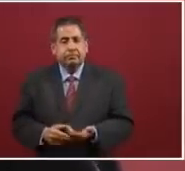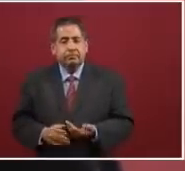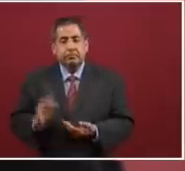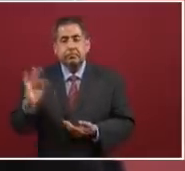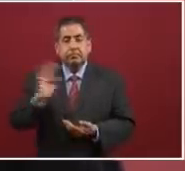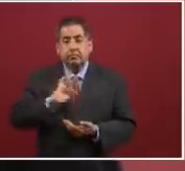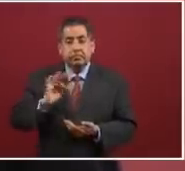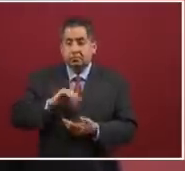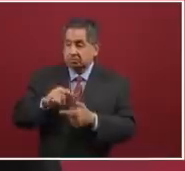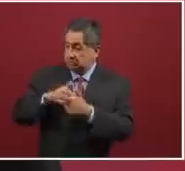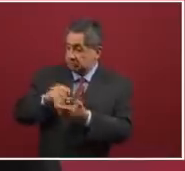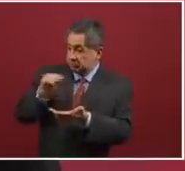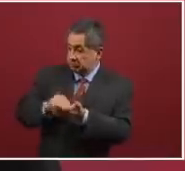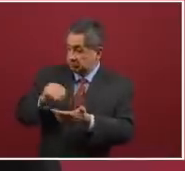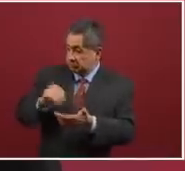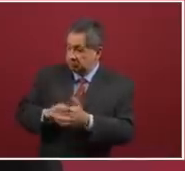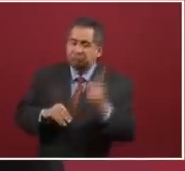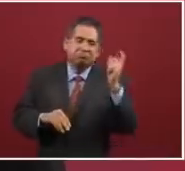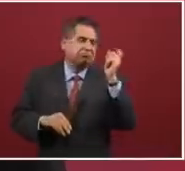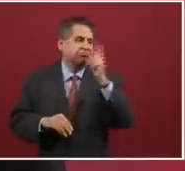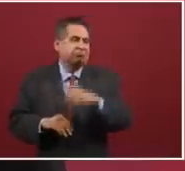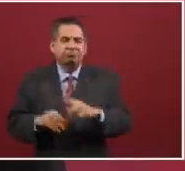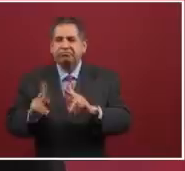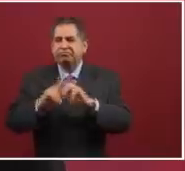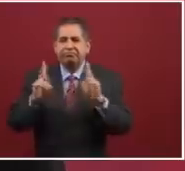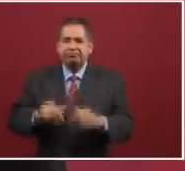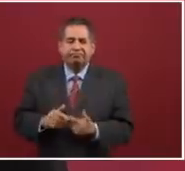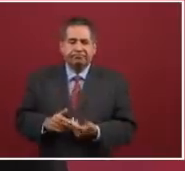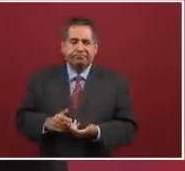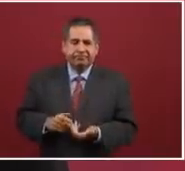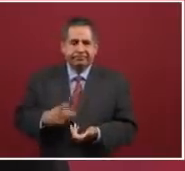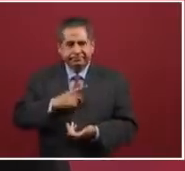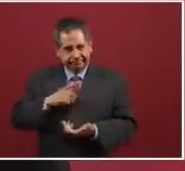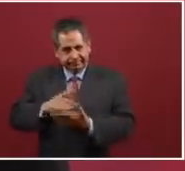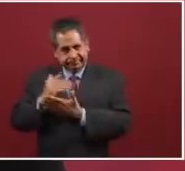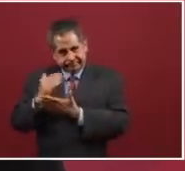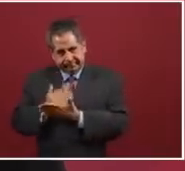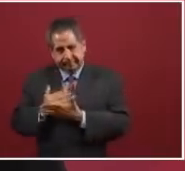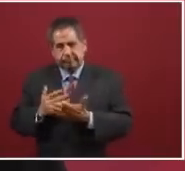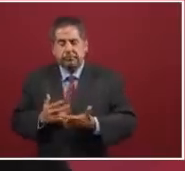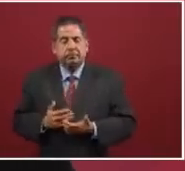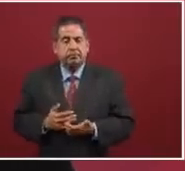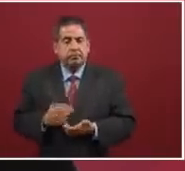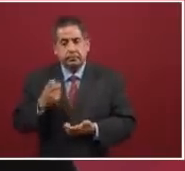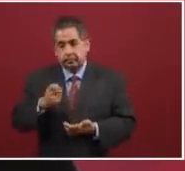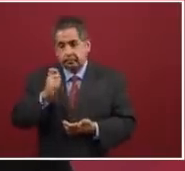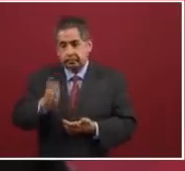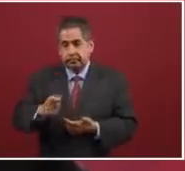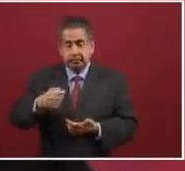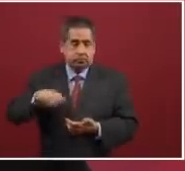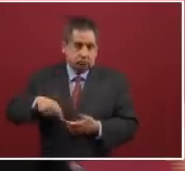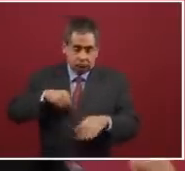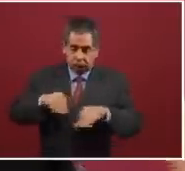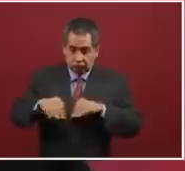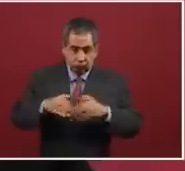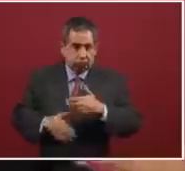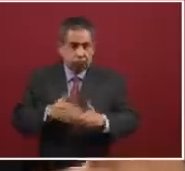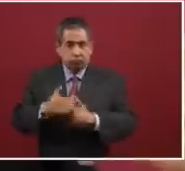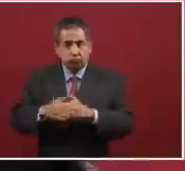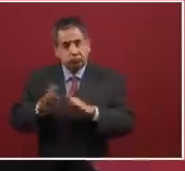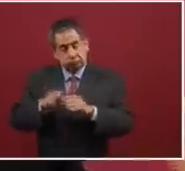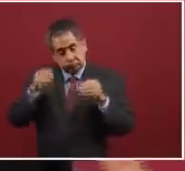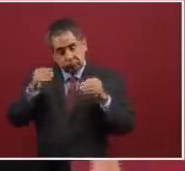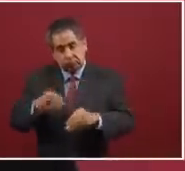es más difícil garantizar la paz. Entonces, estamos trabajando en